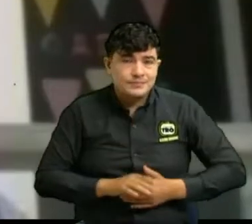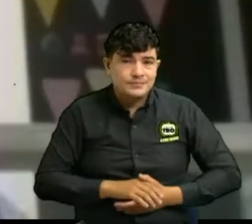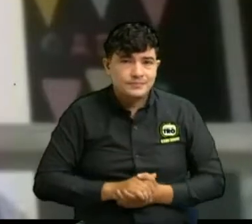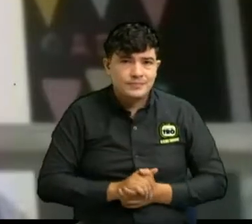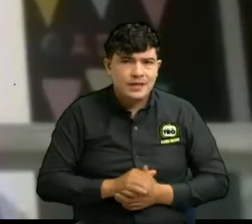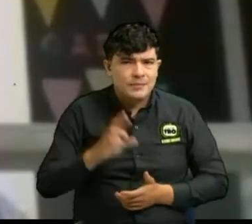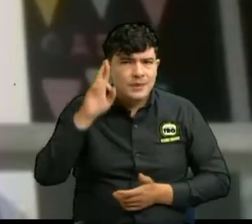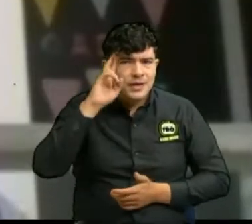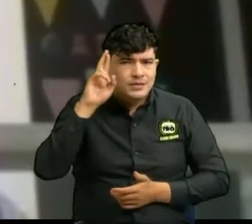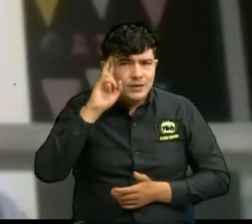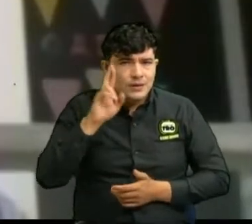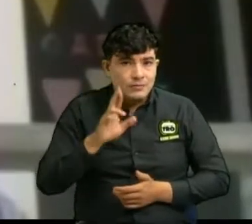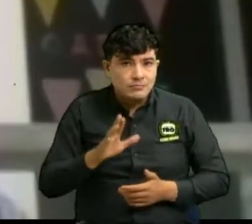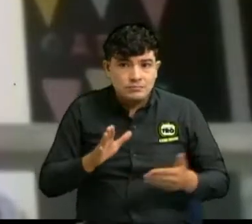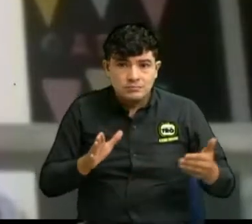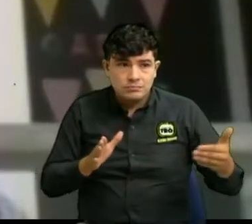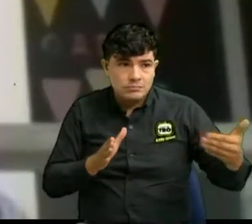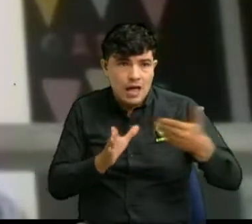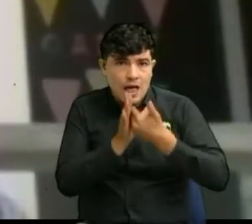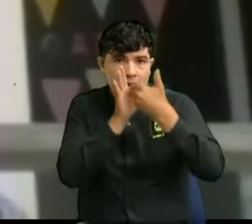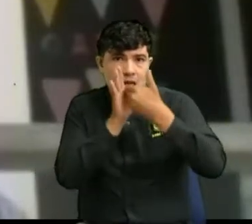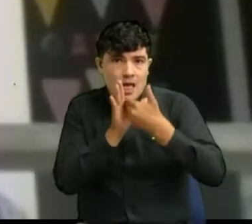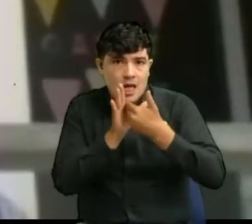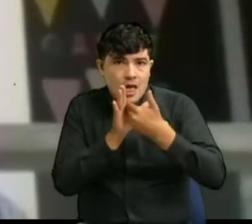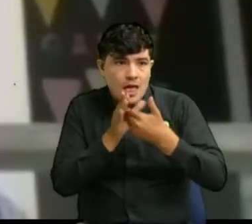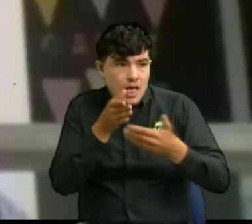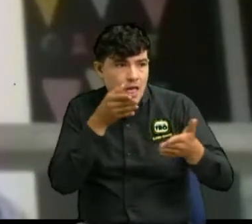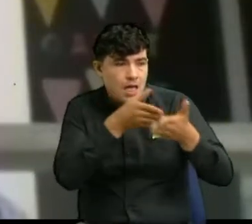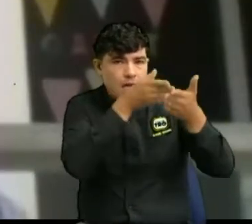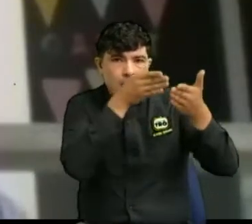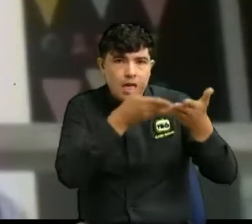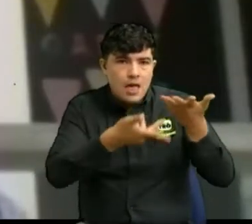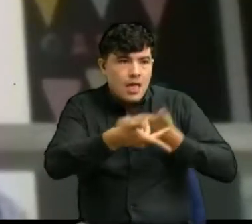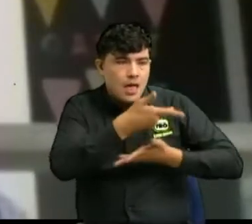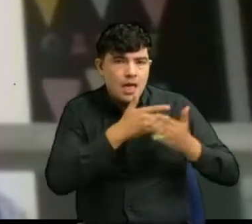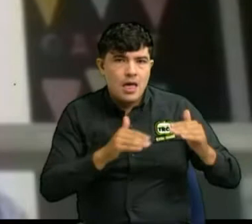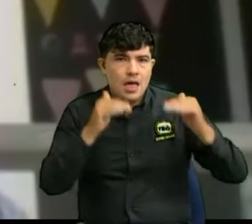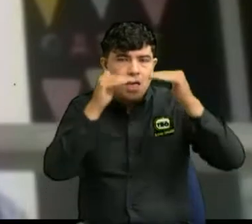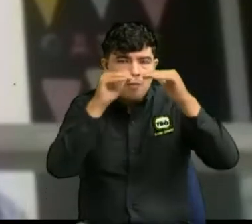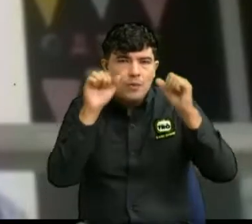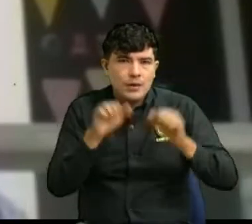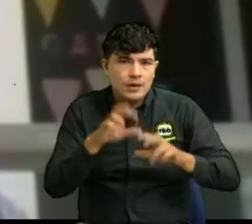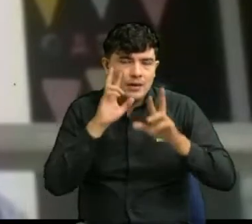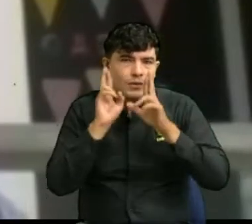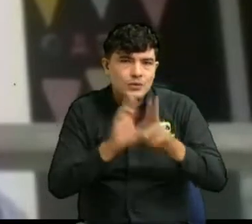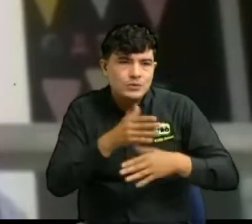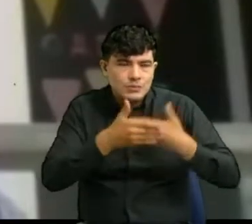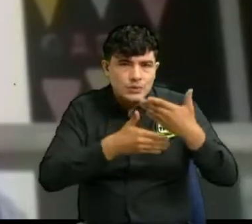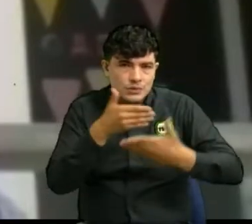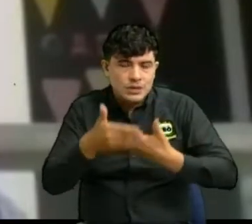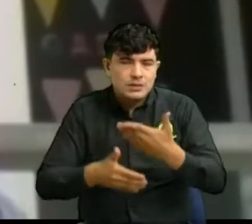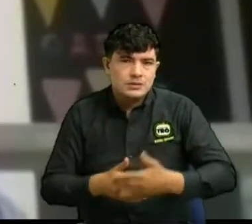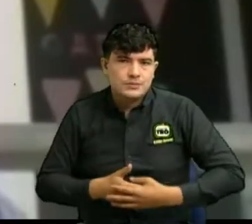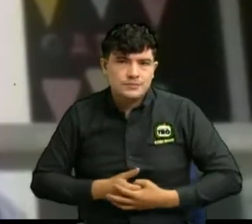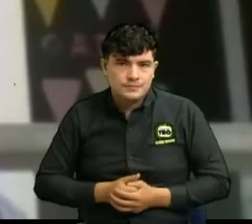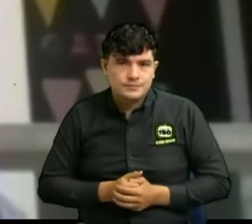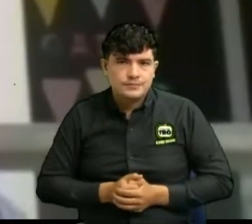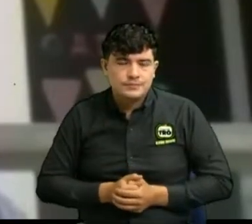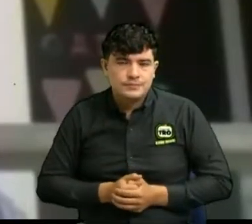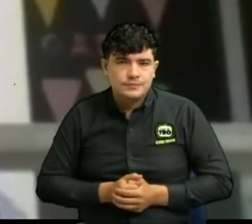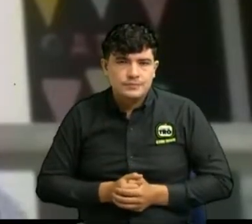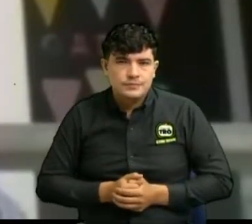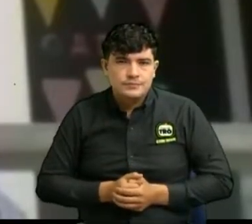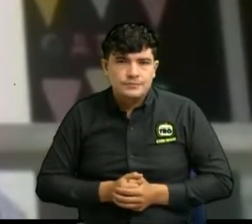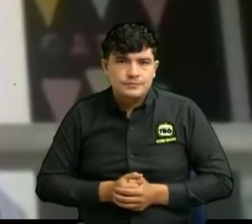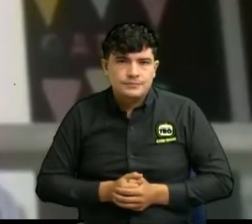en condición de demandada, cuando tenía el derecho de ir como demandante, así haya perdido el proceso, puede promover una